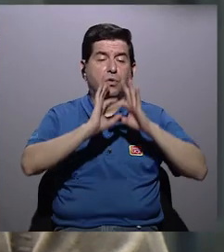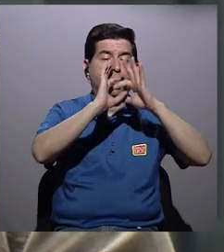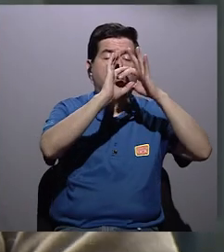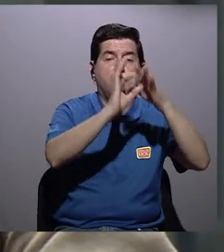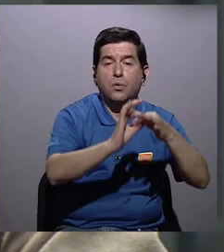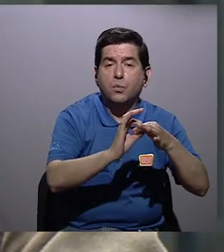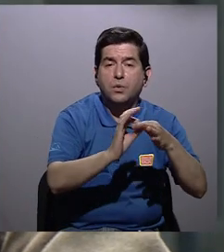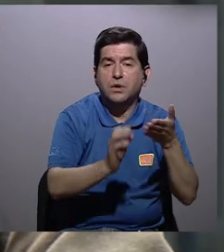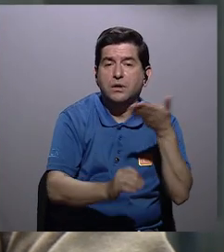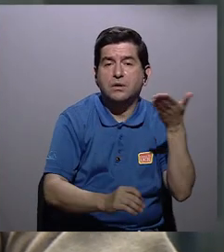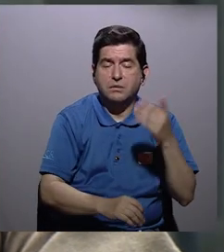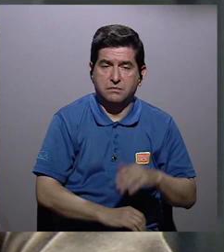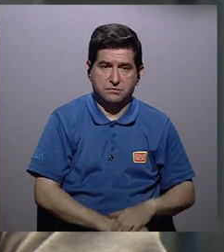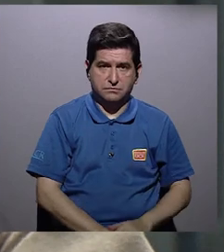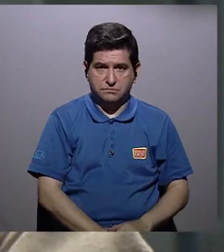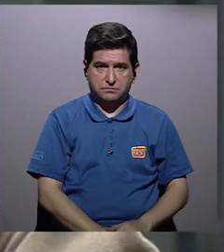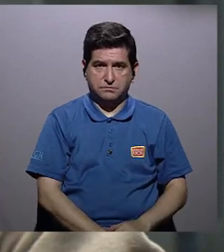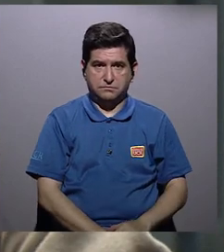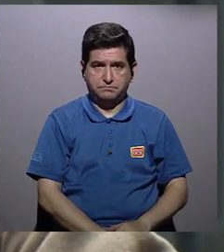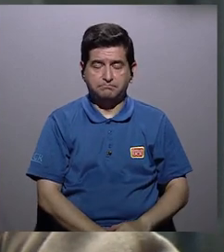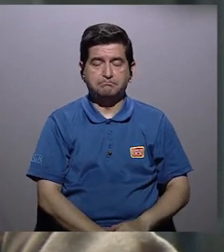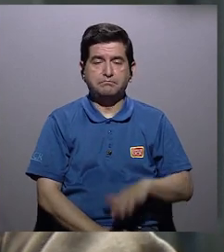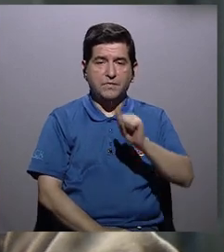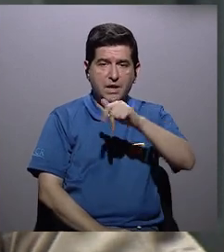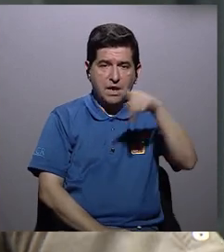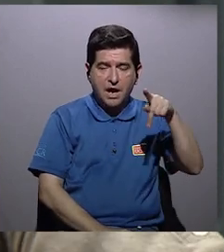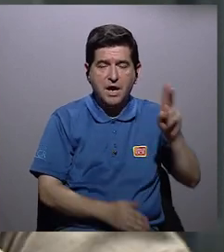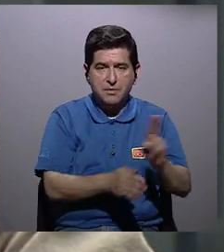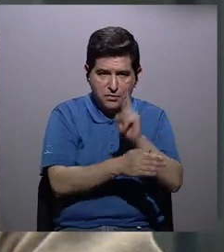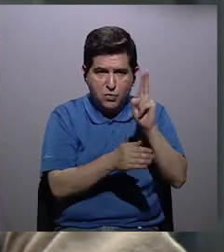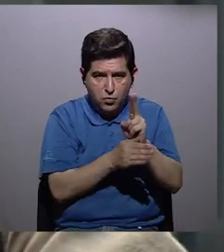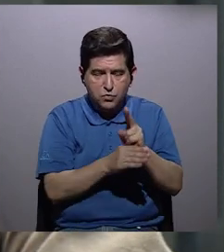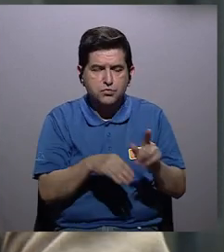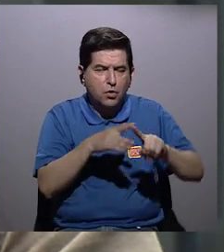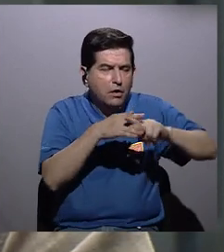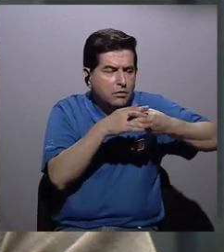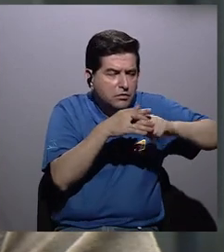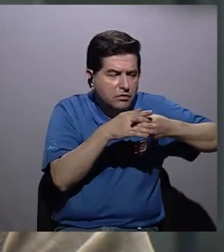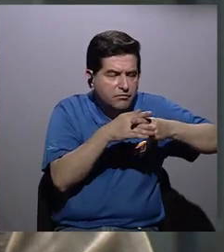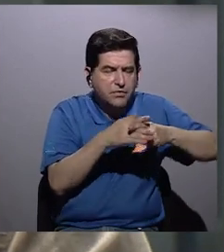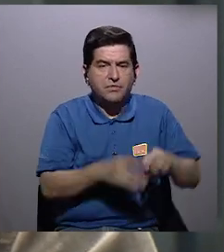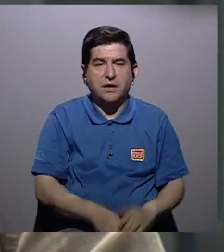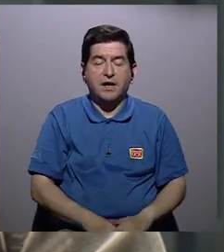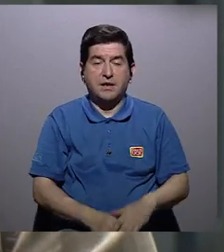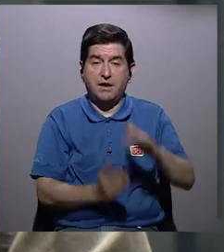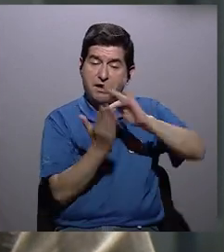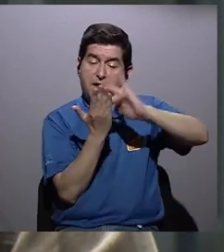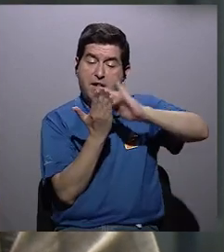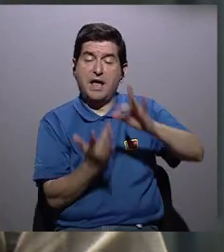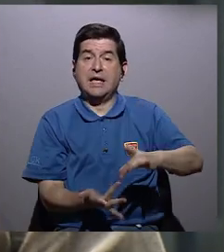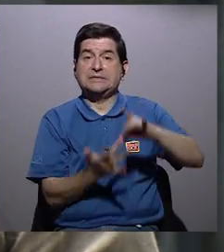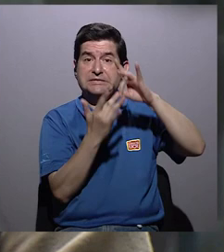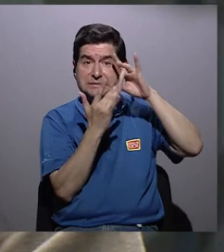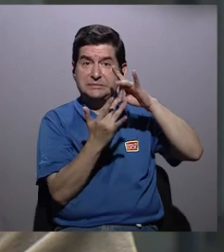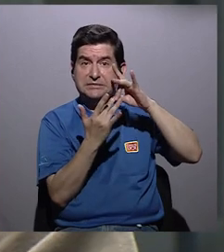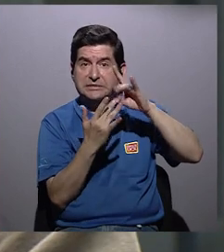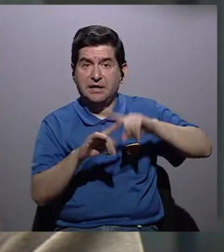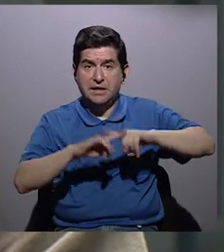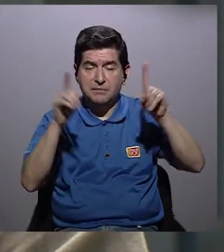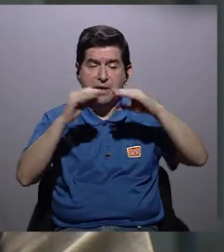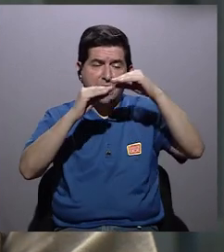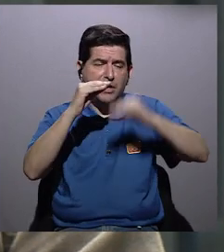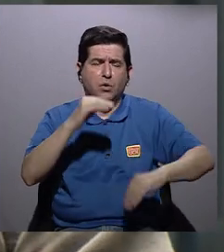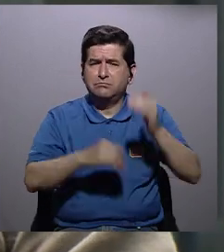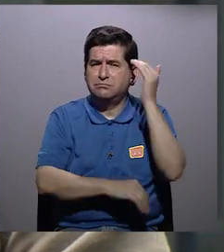a el uso de aplicaciones, cómo configurarlas, en este caso en el teléfono sobre todo, pero hay